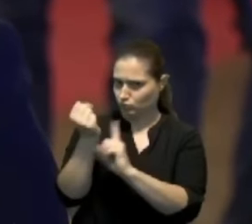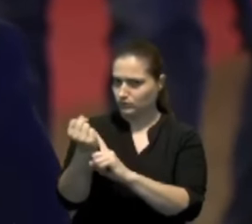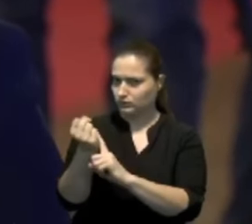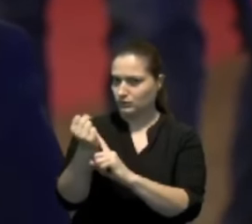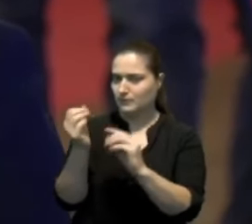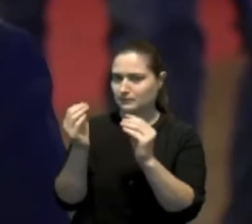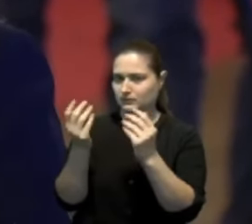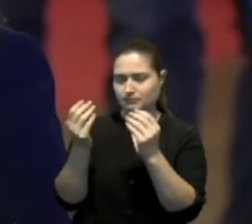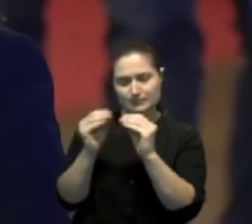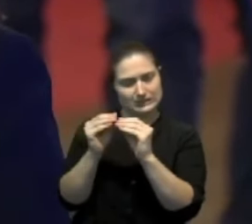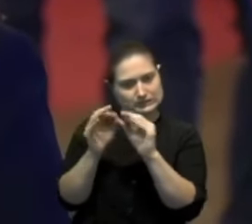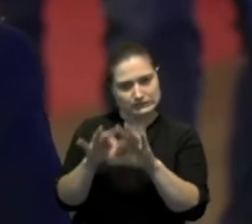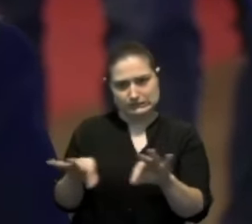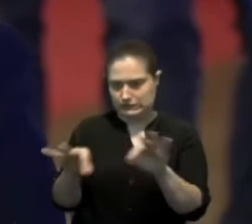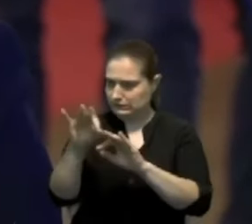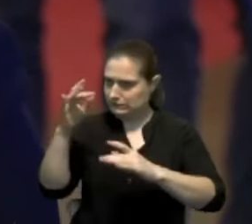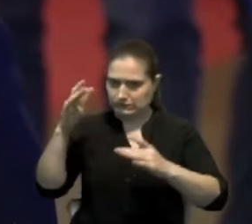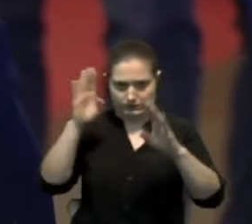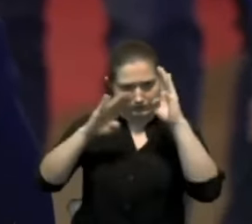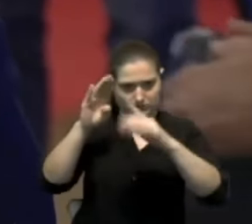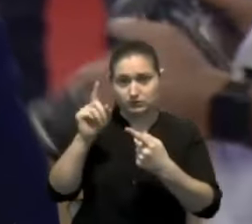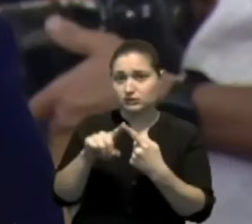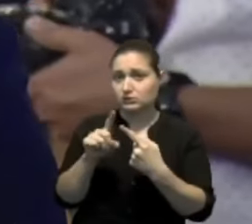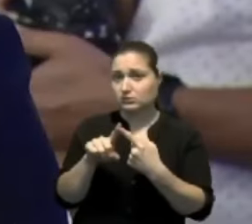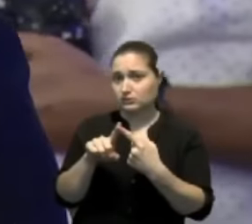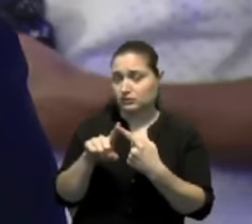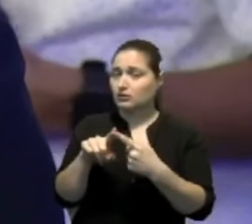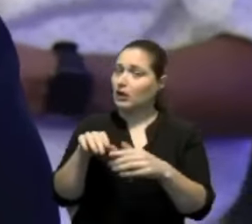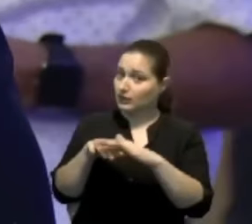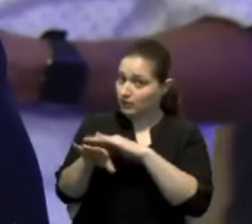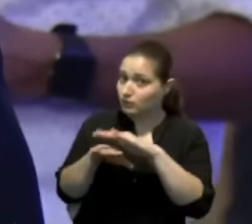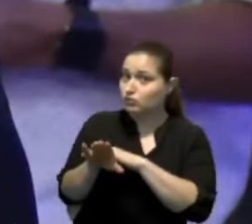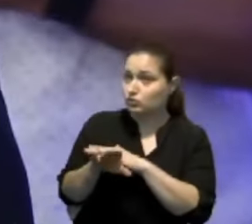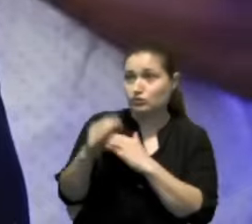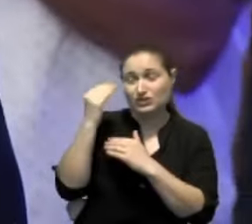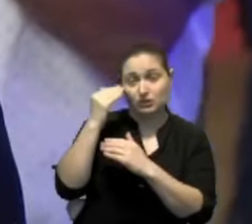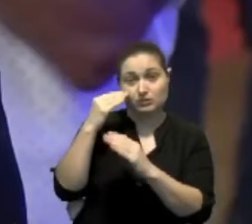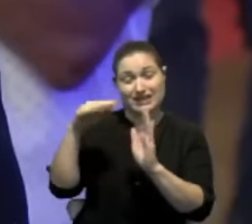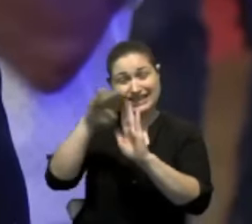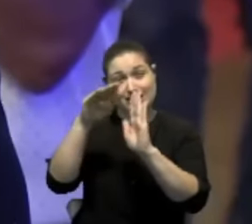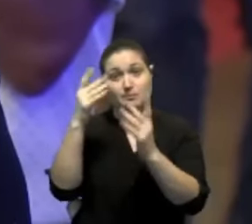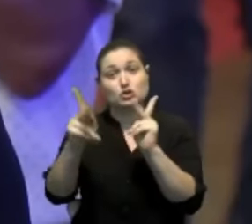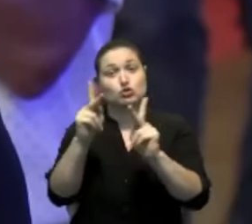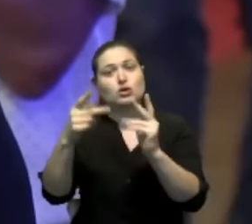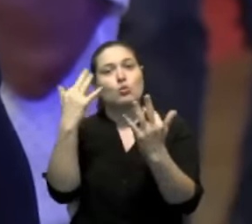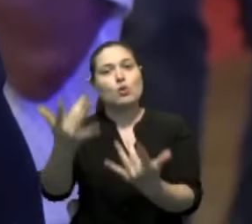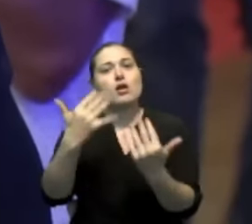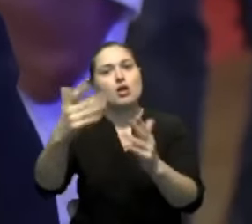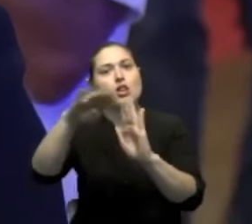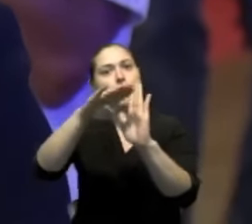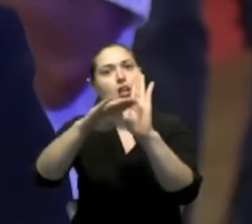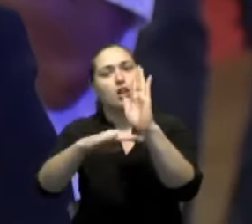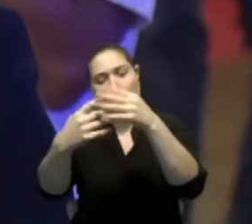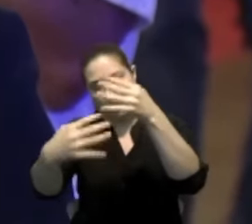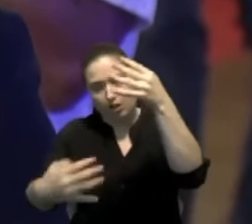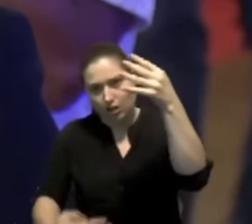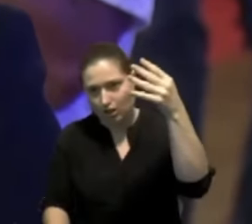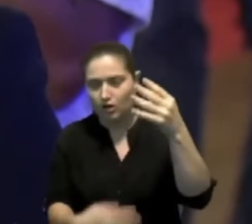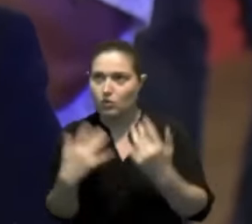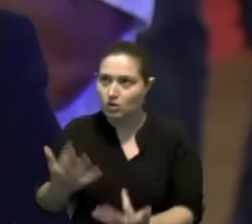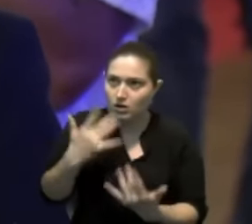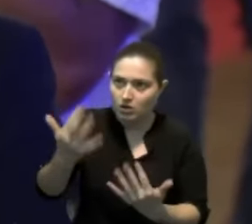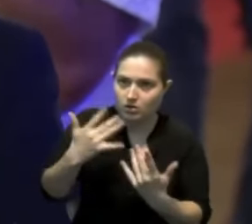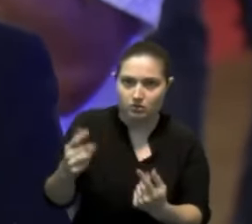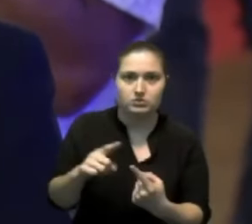este programa La es el acceso porque sabemos que hay lista de espera y Adolfo lo citó ahorita pero también la